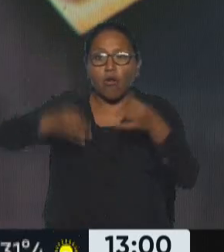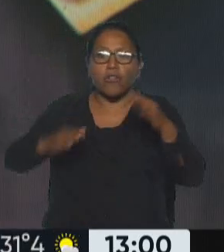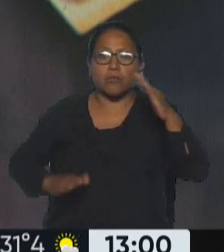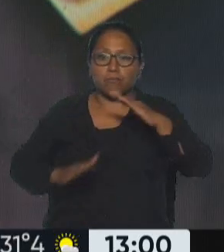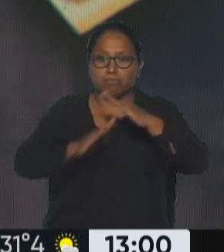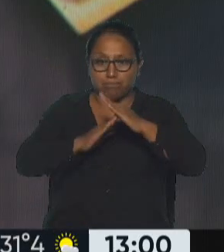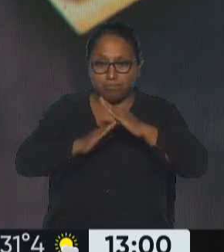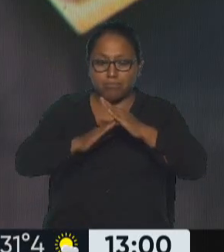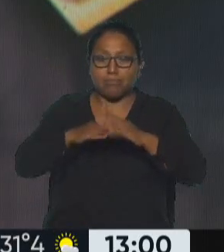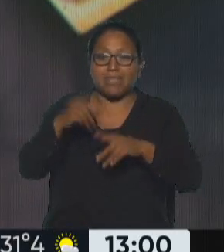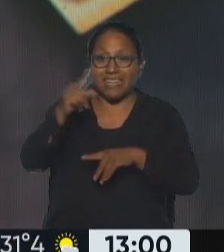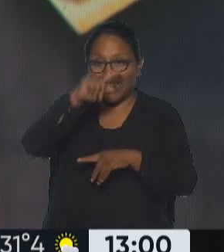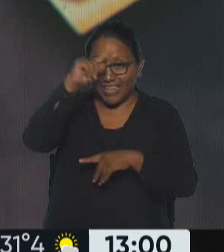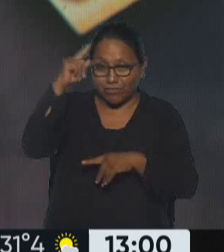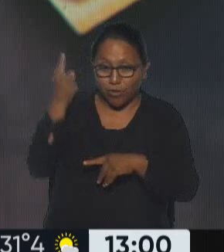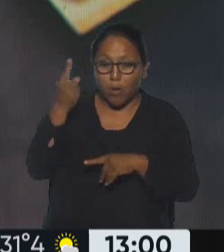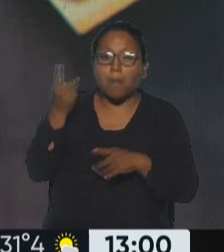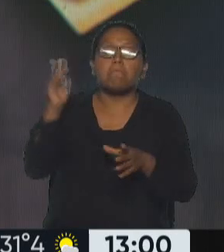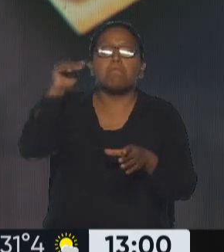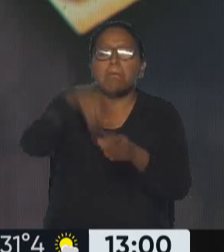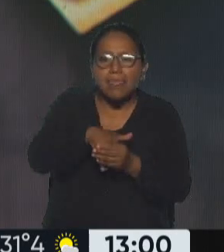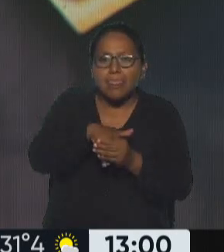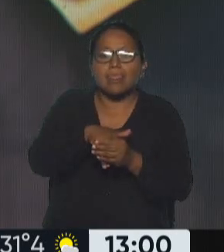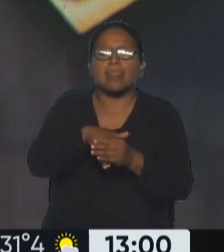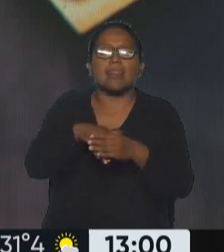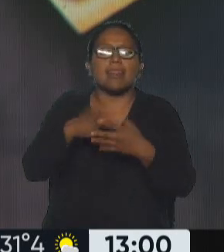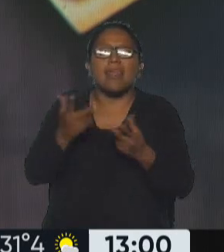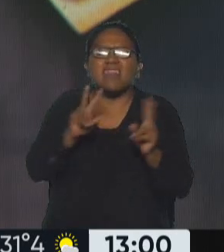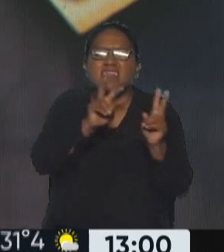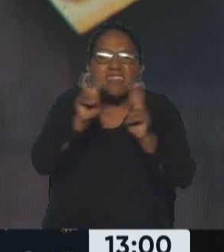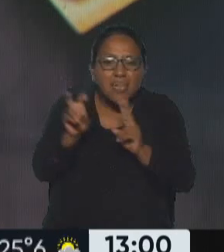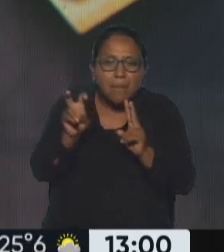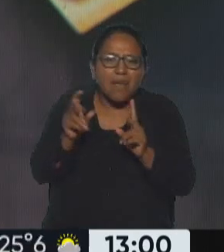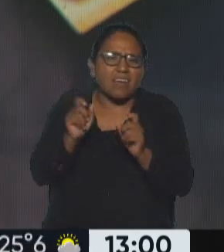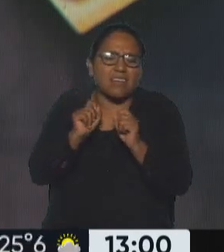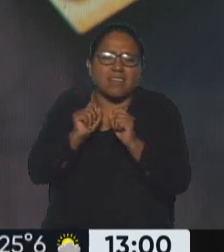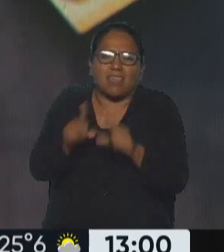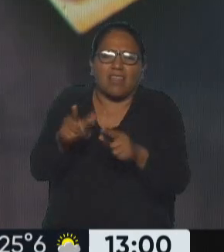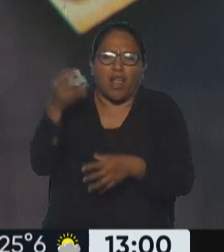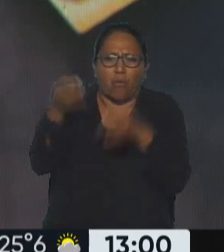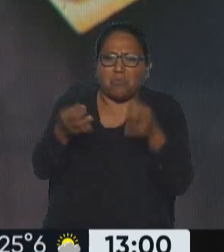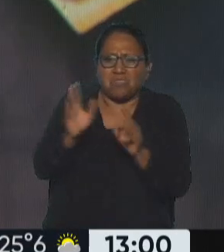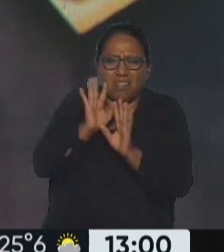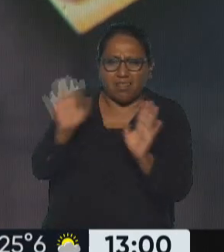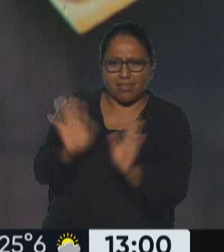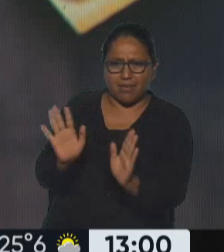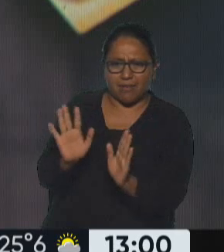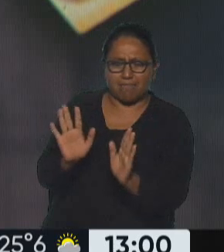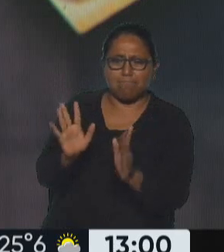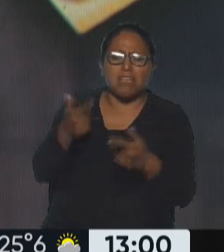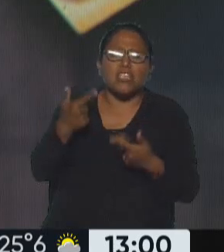de Justicia de la nación metiéndose interviniendo en temas que no son de la justicia sino que son de